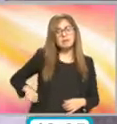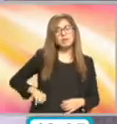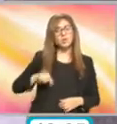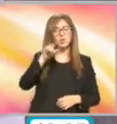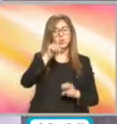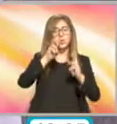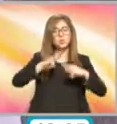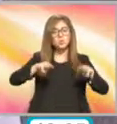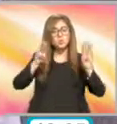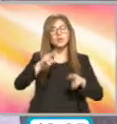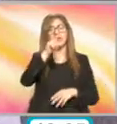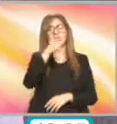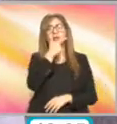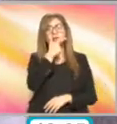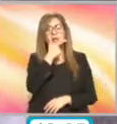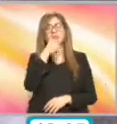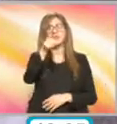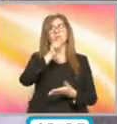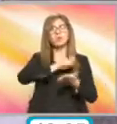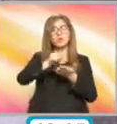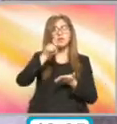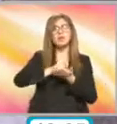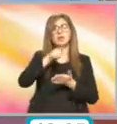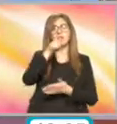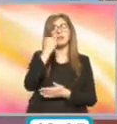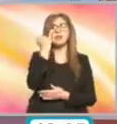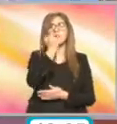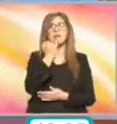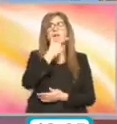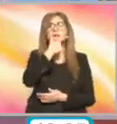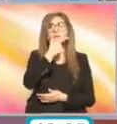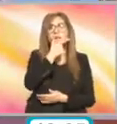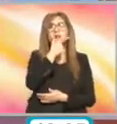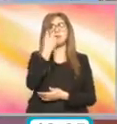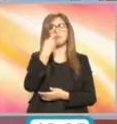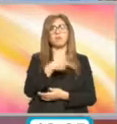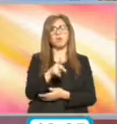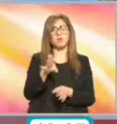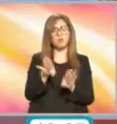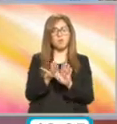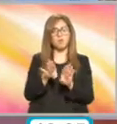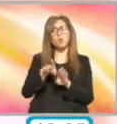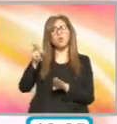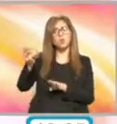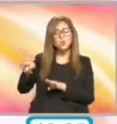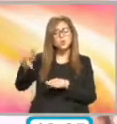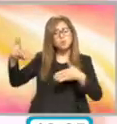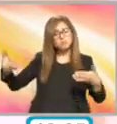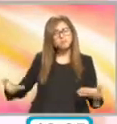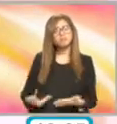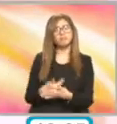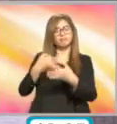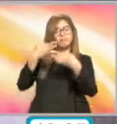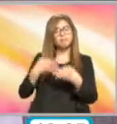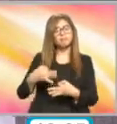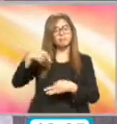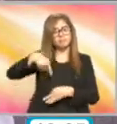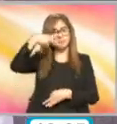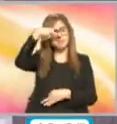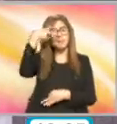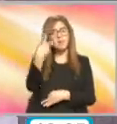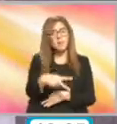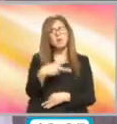Tú escribes en inglés, plasmas tu talento en este mundo anglosajón, a pesar de que tus raíces son muy mexicanas.